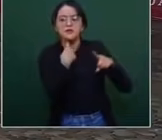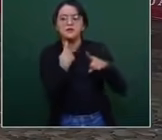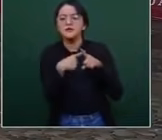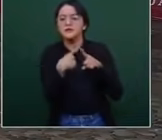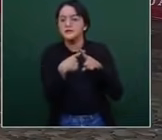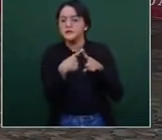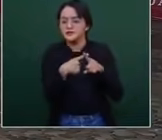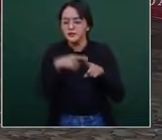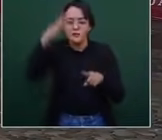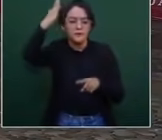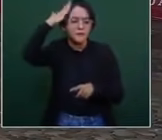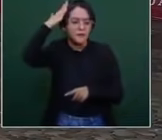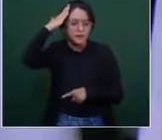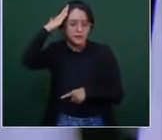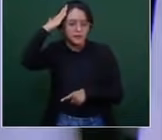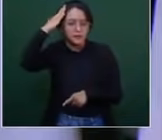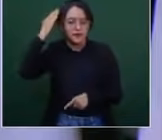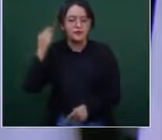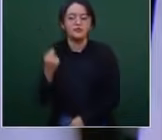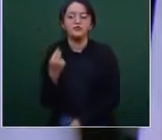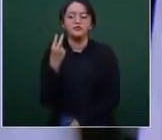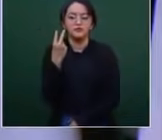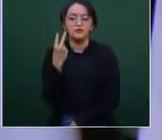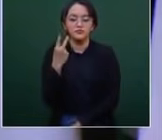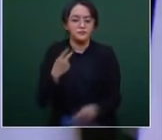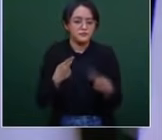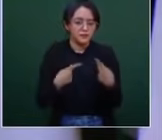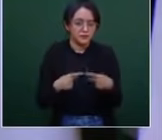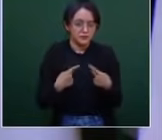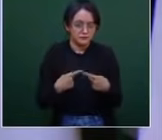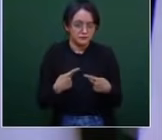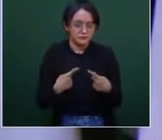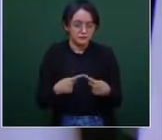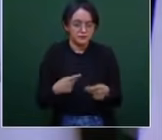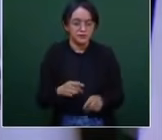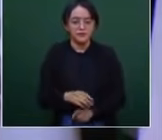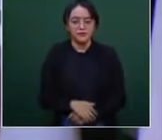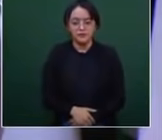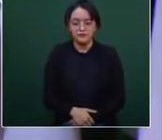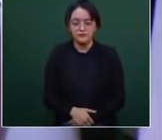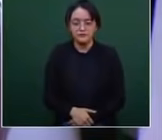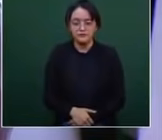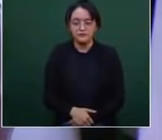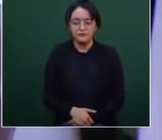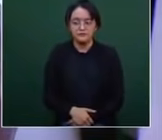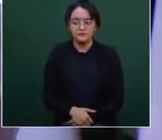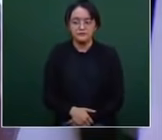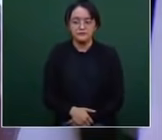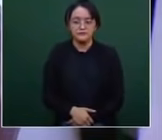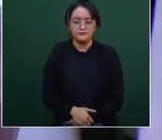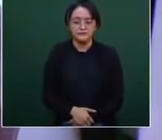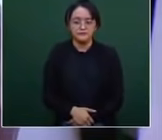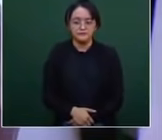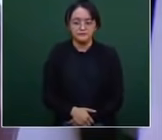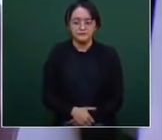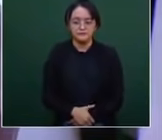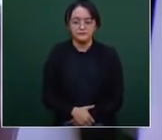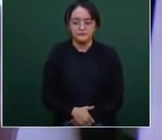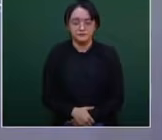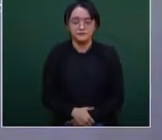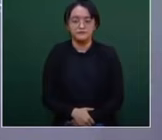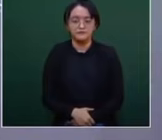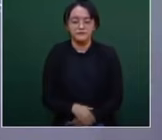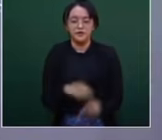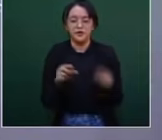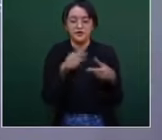personalidades, de dos hombres, de dos hombres fuertes,